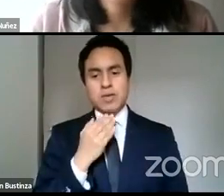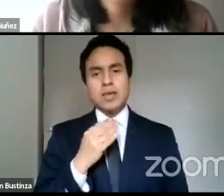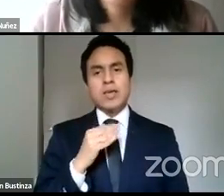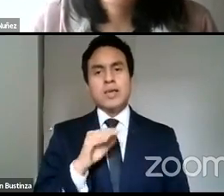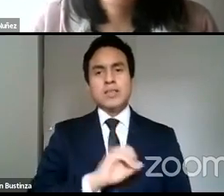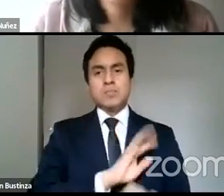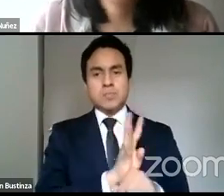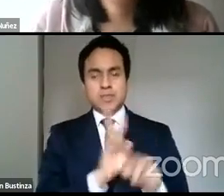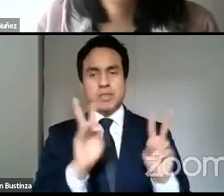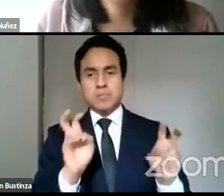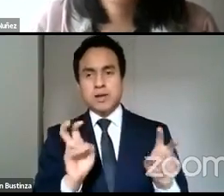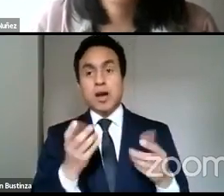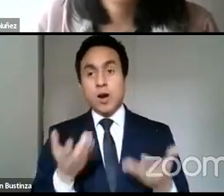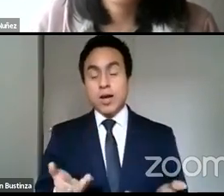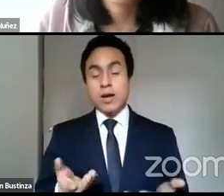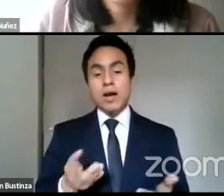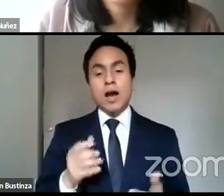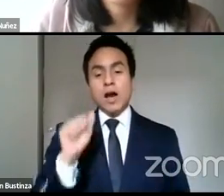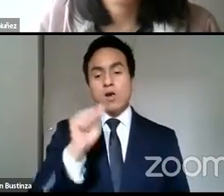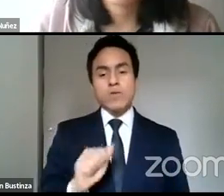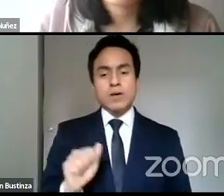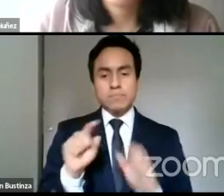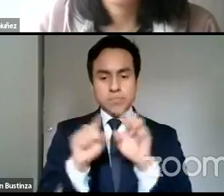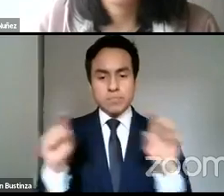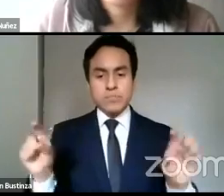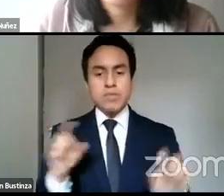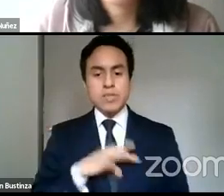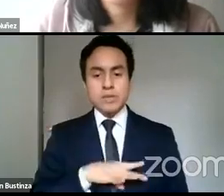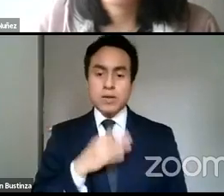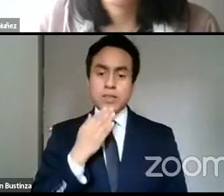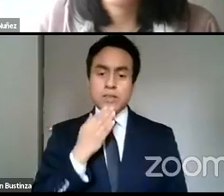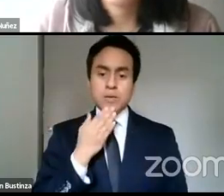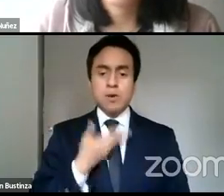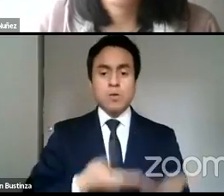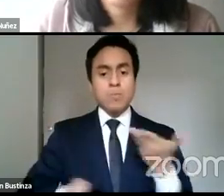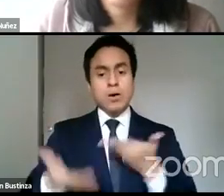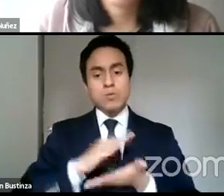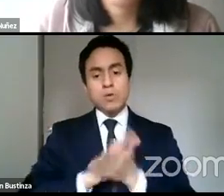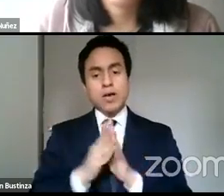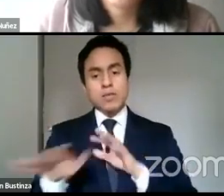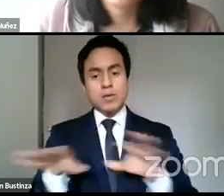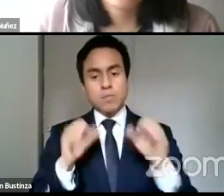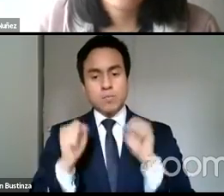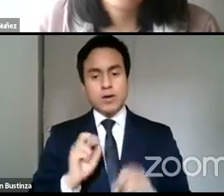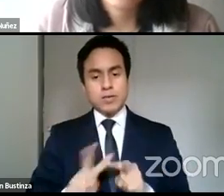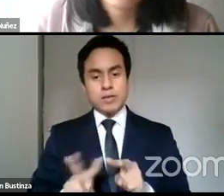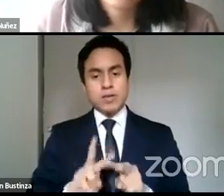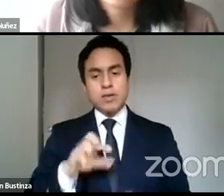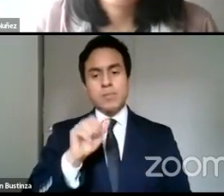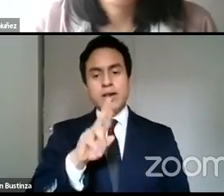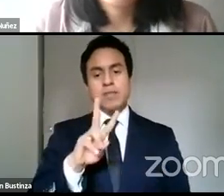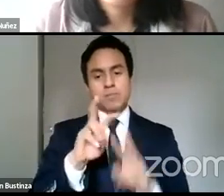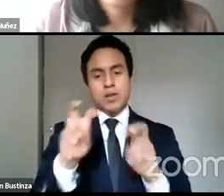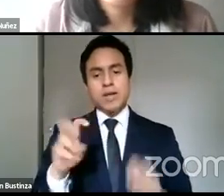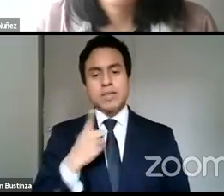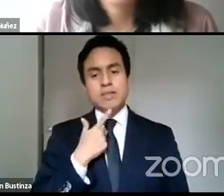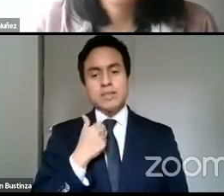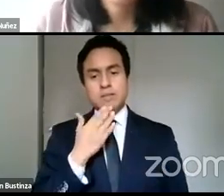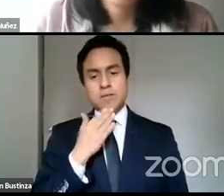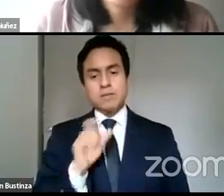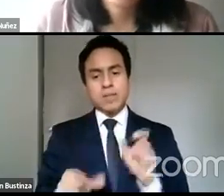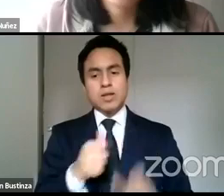así que nos pueden seguir en @DicuChile, y estamos compartiendo también todas las actividades que están realizando el Parexplora. Muy interesante y para